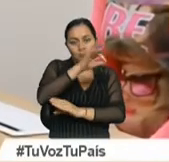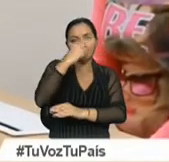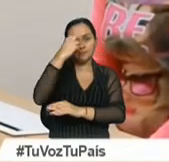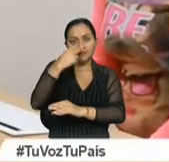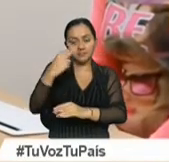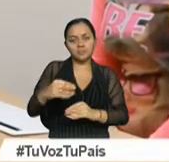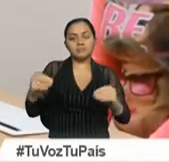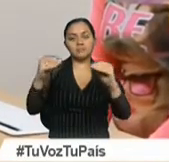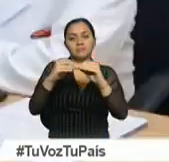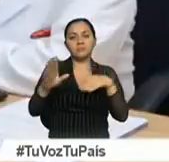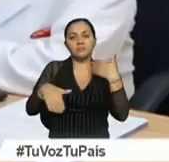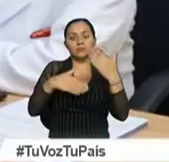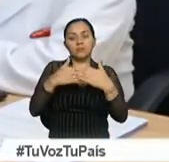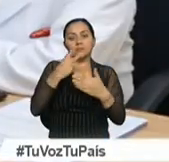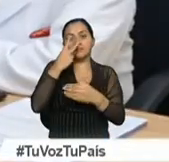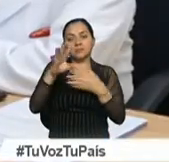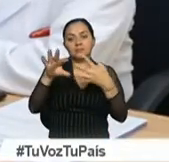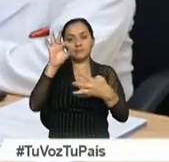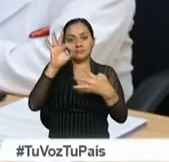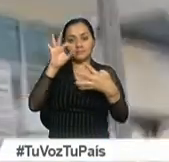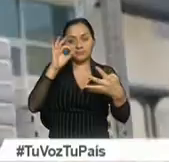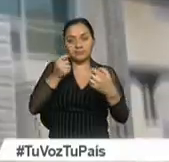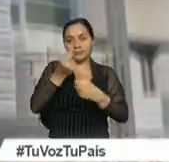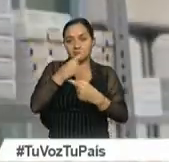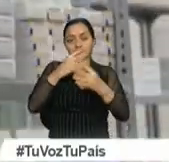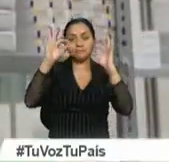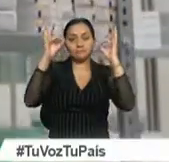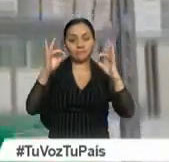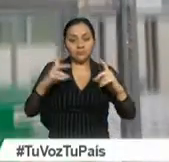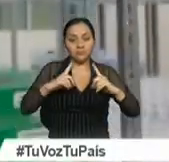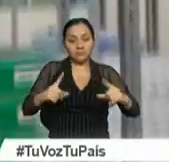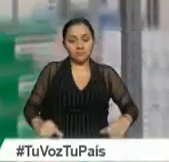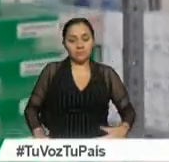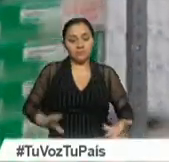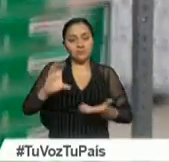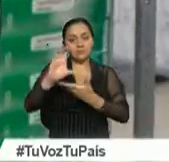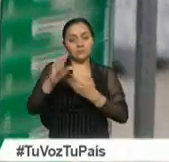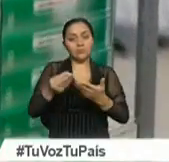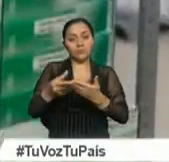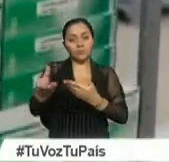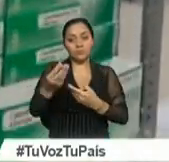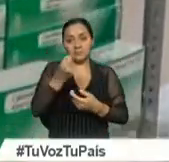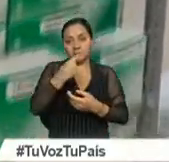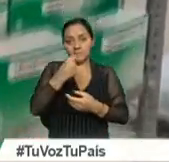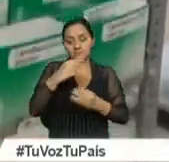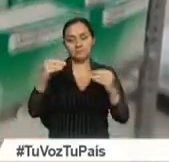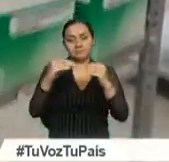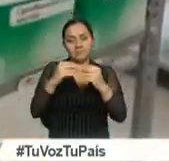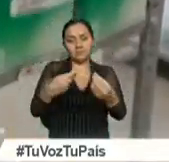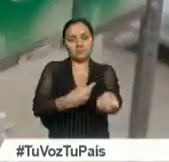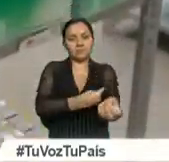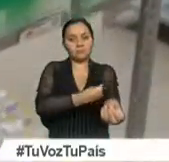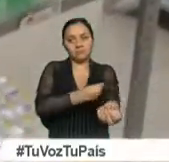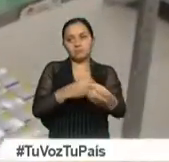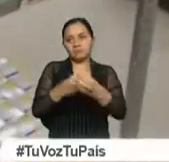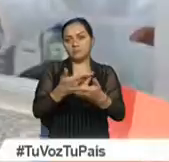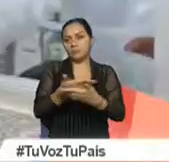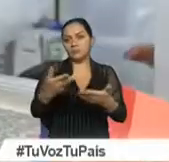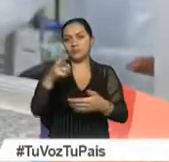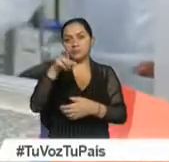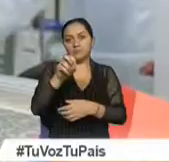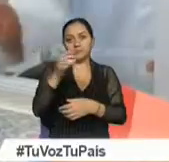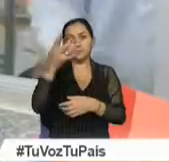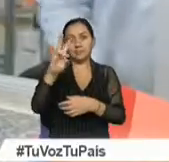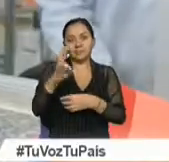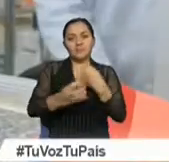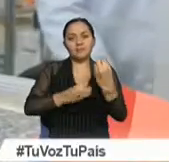y cuidados paliativos. El presupuesto de salud destinado a la compra de medicamentos, dispositivos e insumos para el año